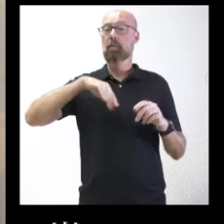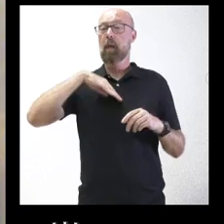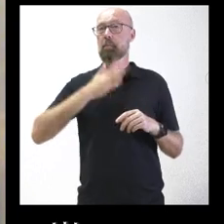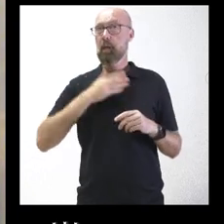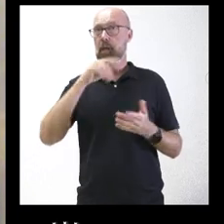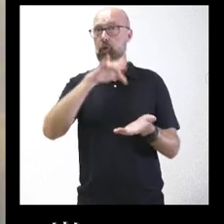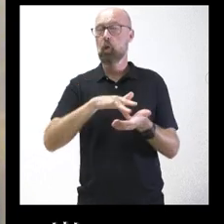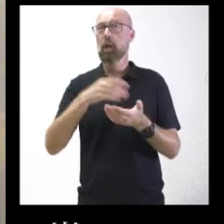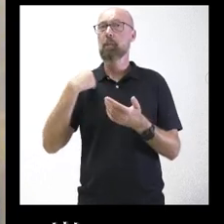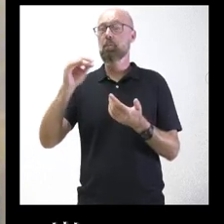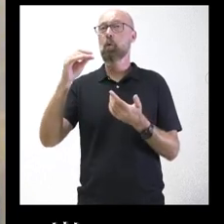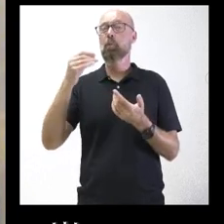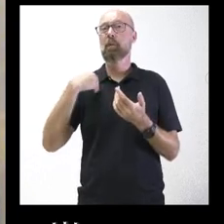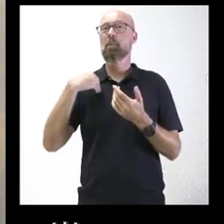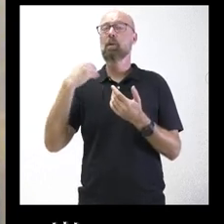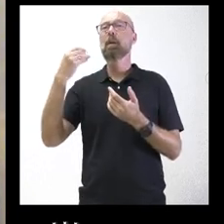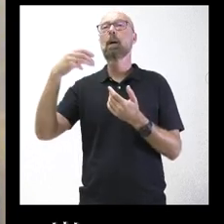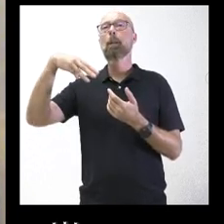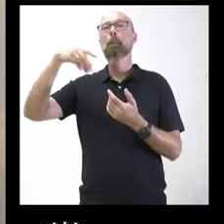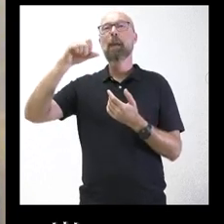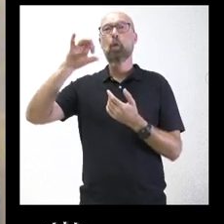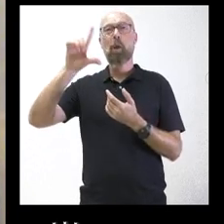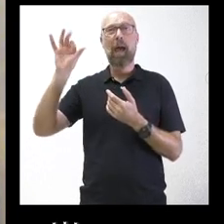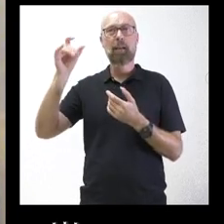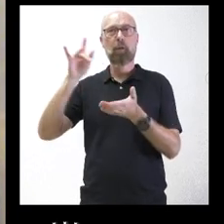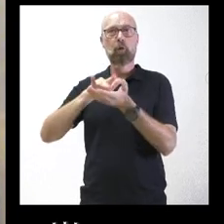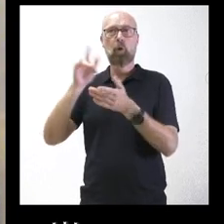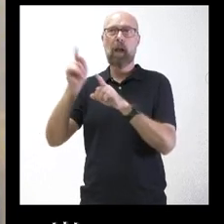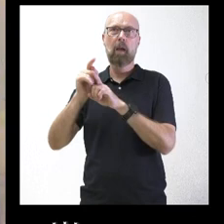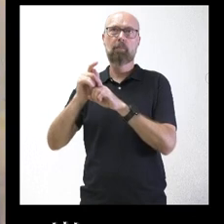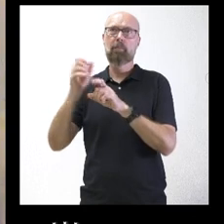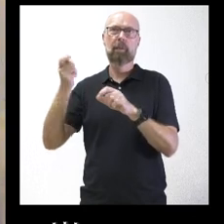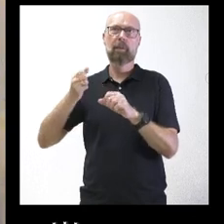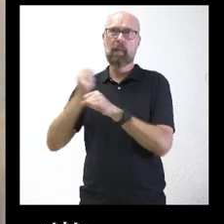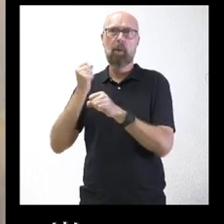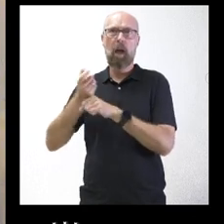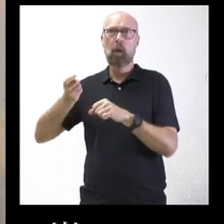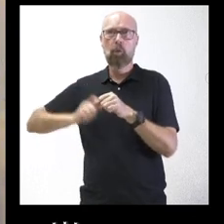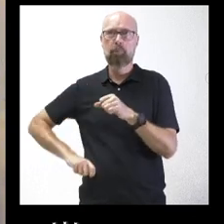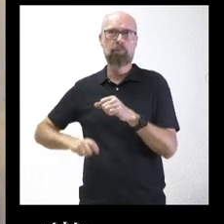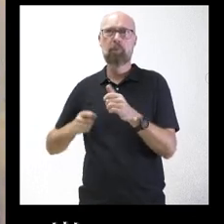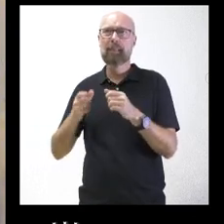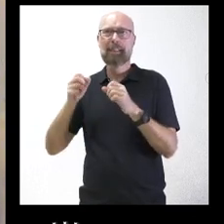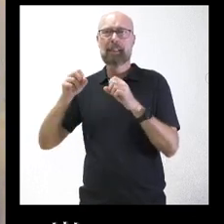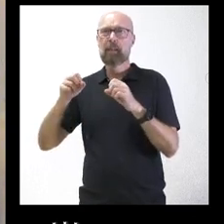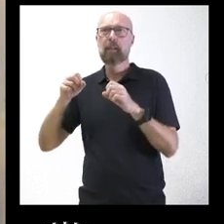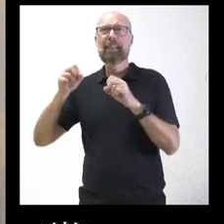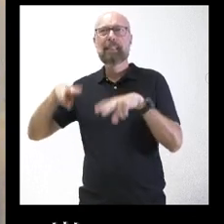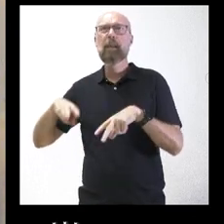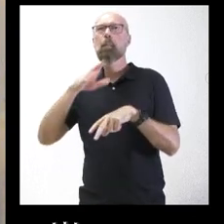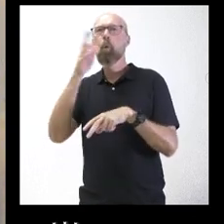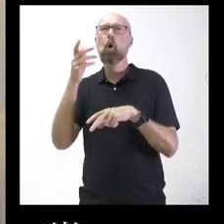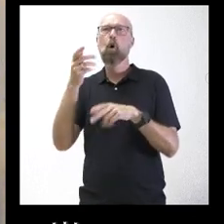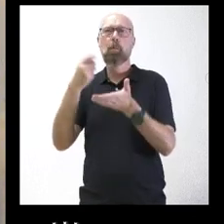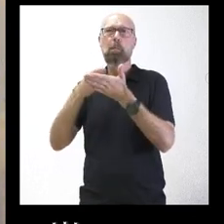de las médulas se quedó sin trabajar o imposibilidad de impago de las nóminas no sé si este asunto se ha tratado hoy